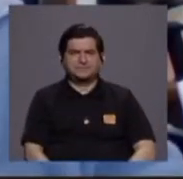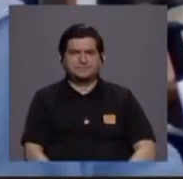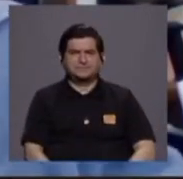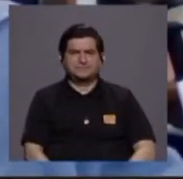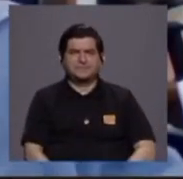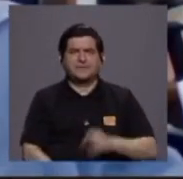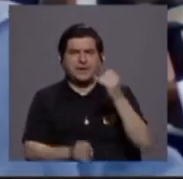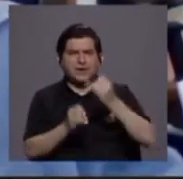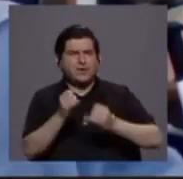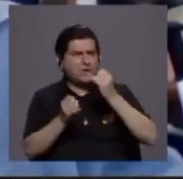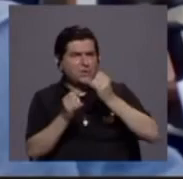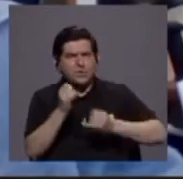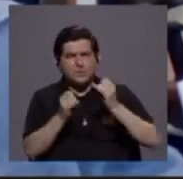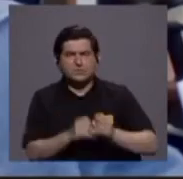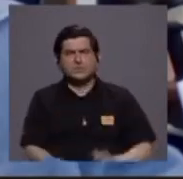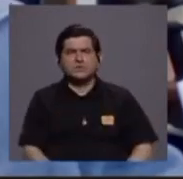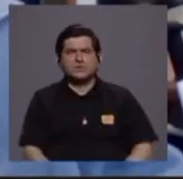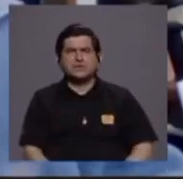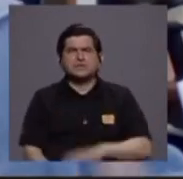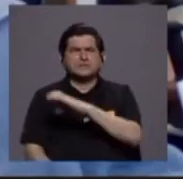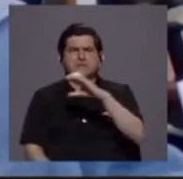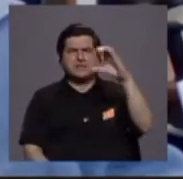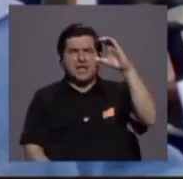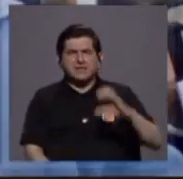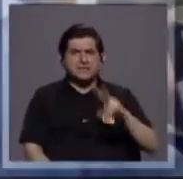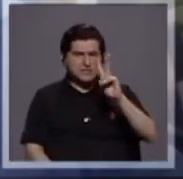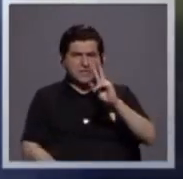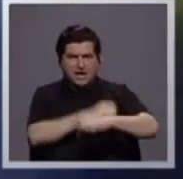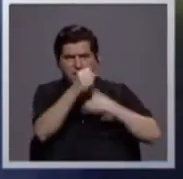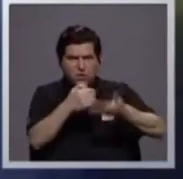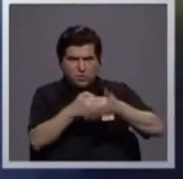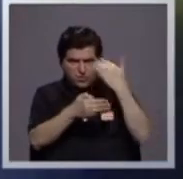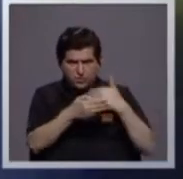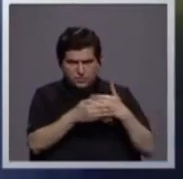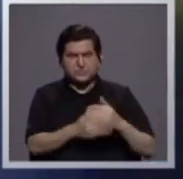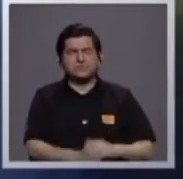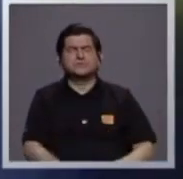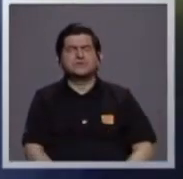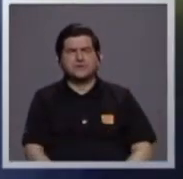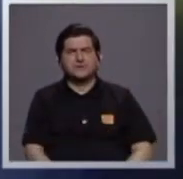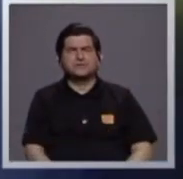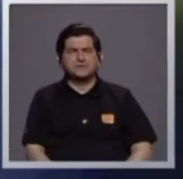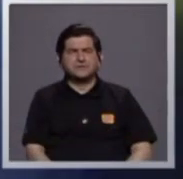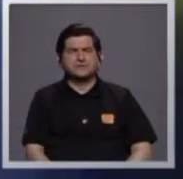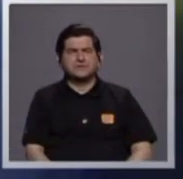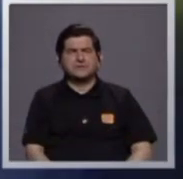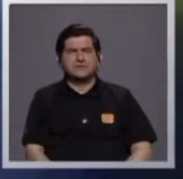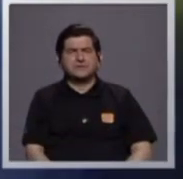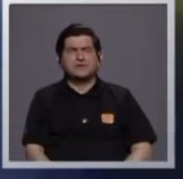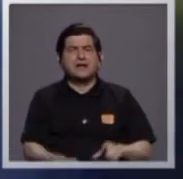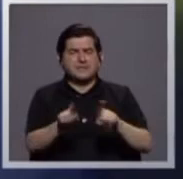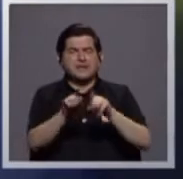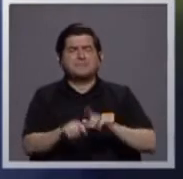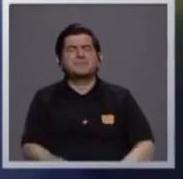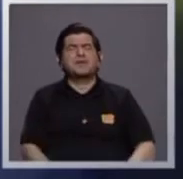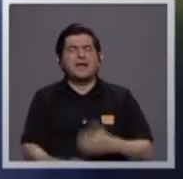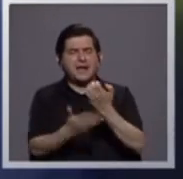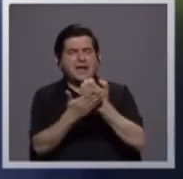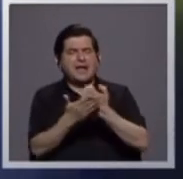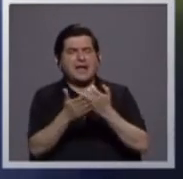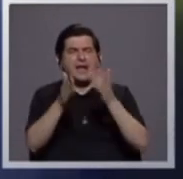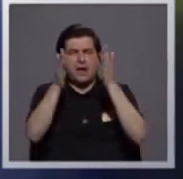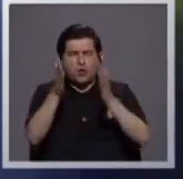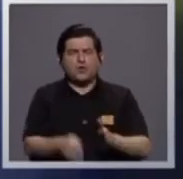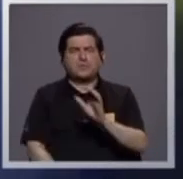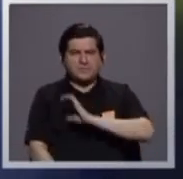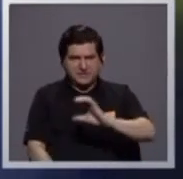los últimos recientes. El de Chicago de hace 2 años. A Dufault, a estos de economía conductual, el